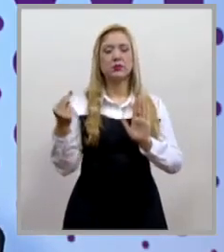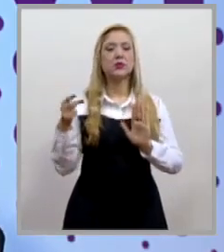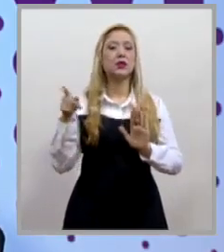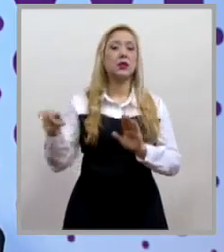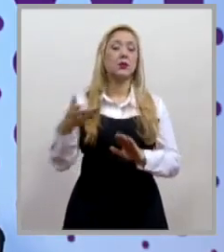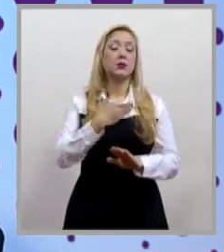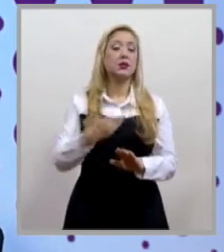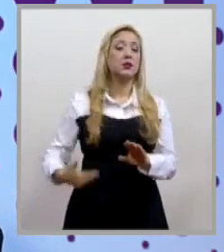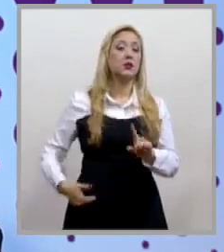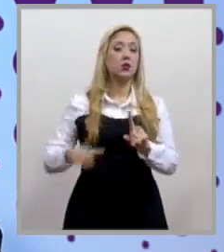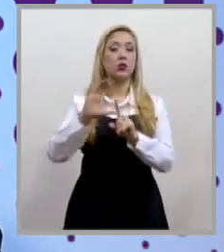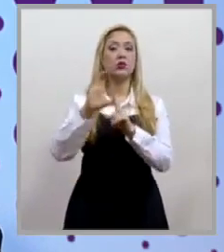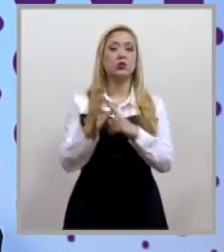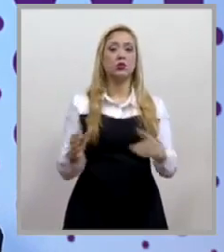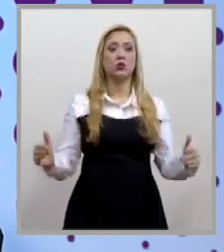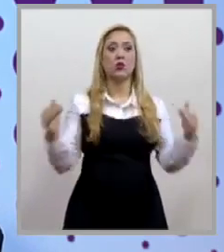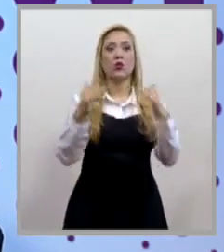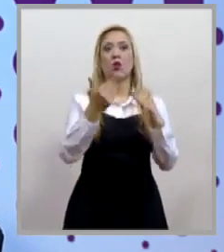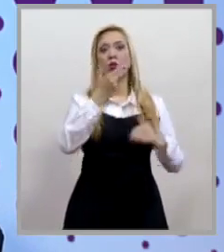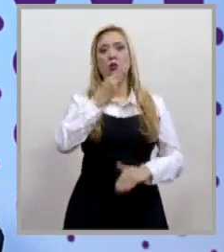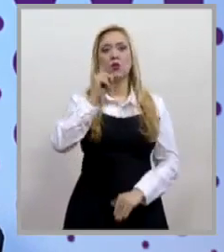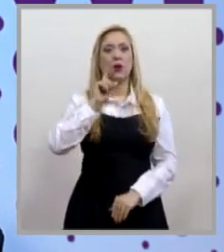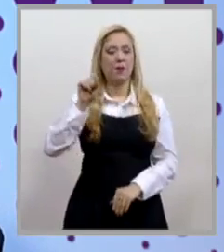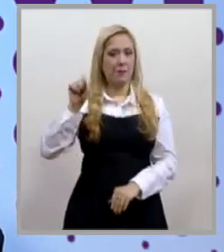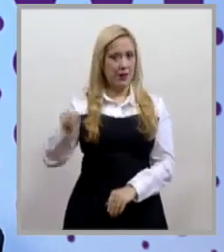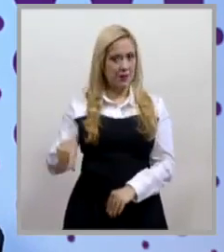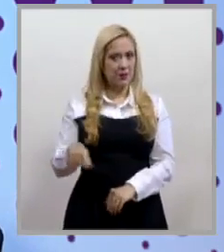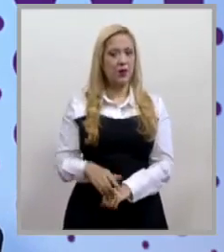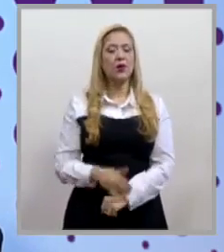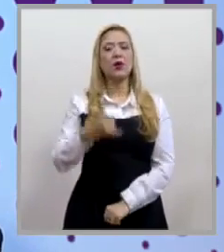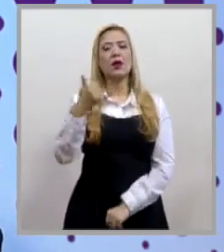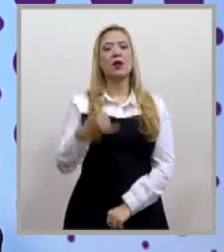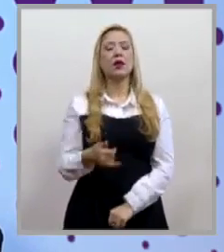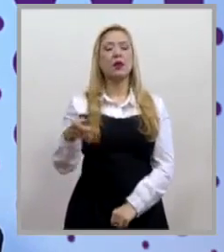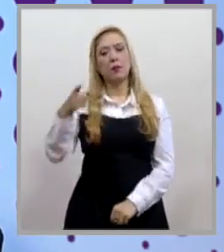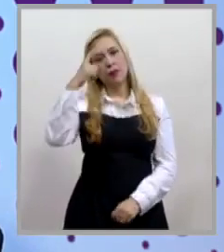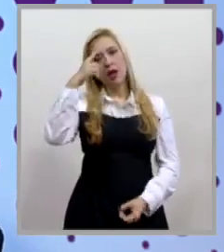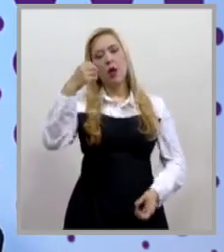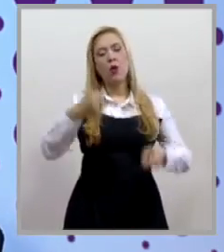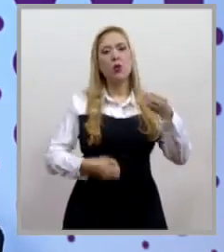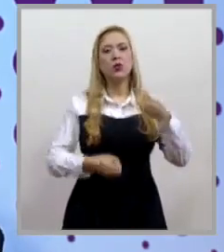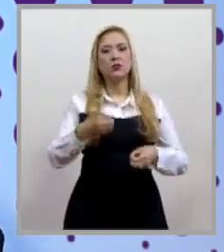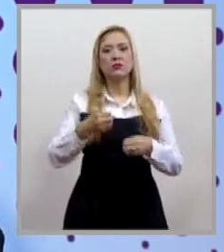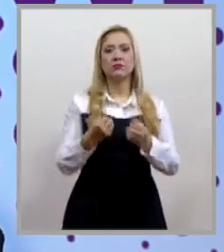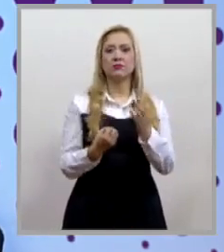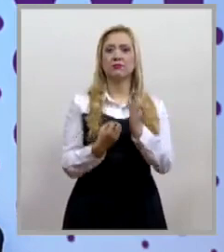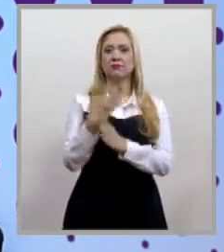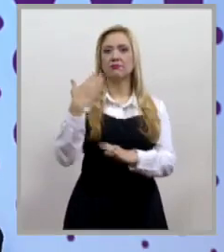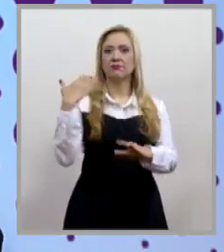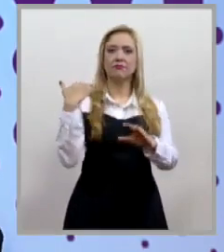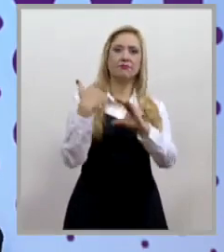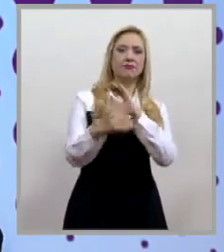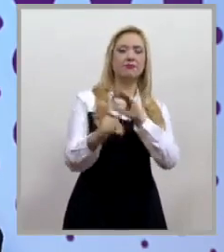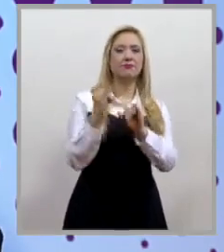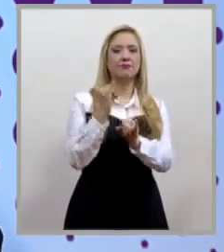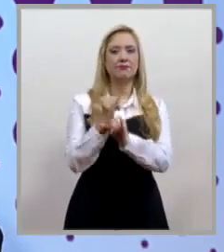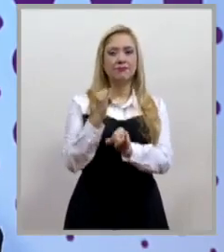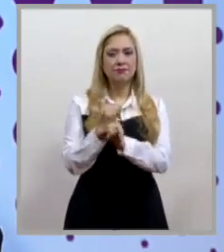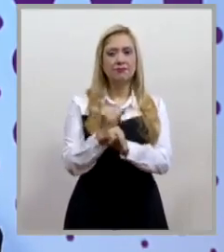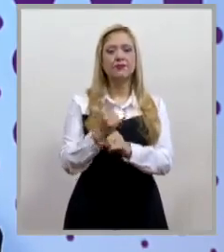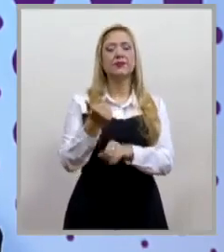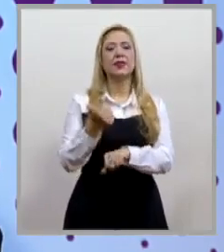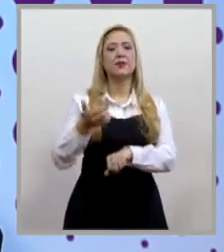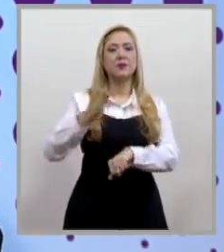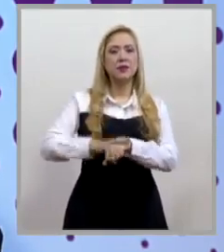de Igualdad de Género en dicho tribunal. También laboró en la Secretaría del Sistema de Juicios Digitales de la Ciudad de México, la Secretaría de la Contraloría y Desarrollo